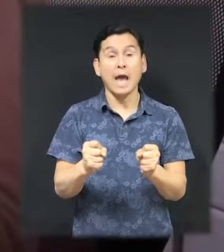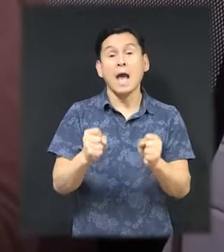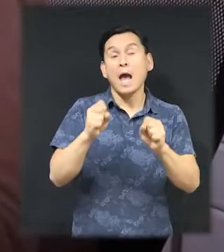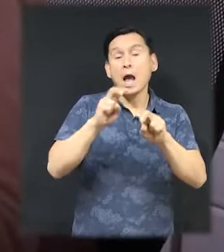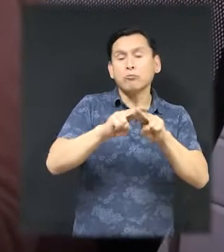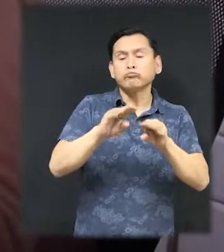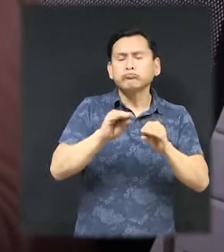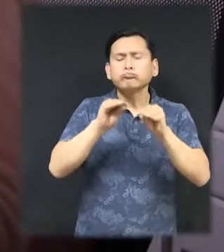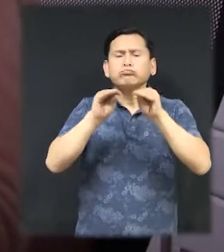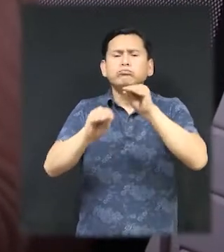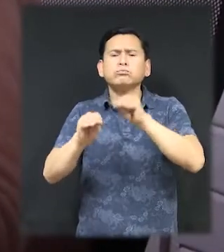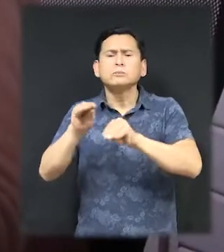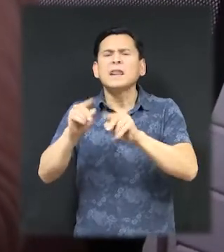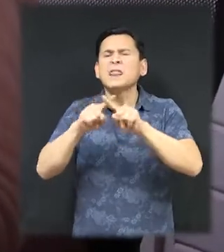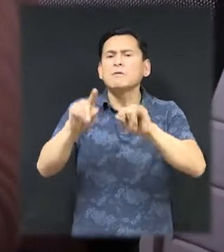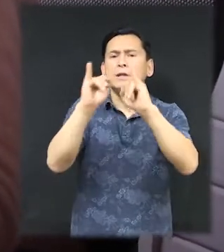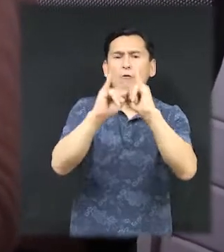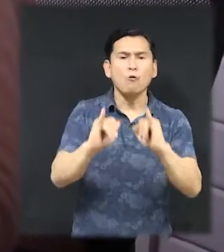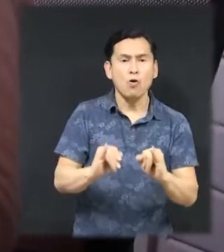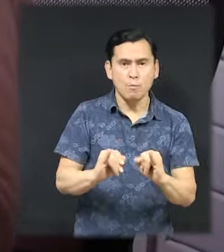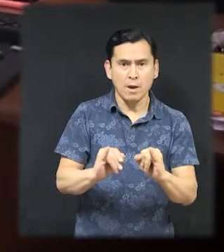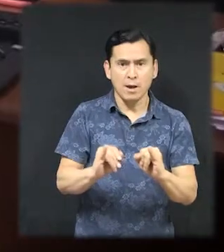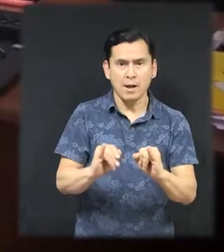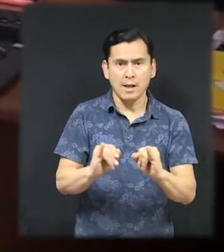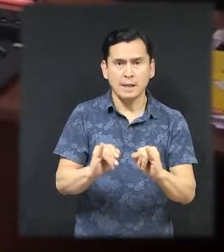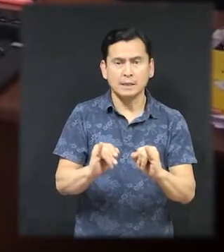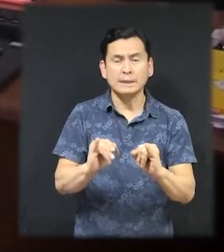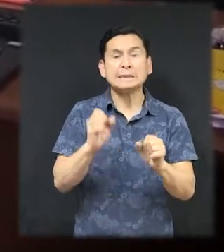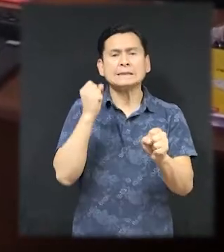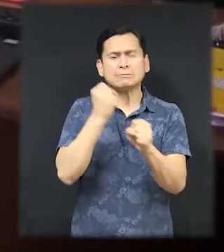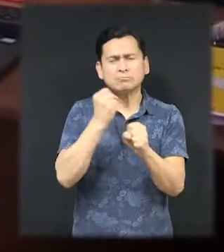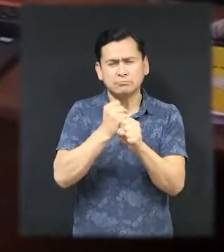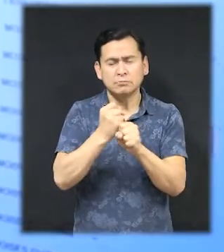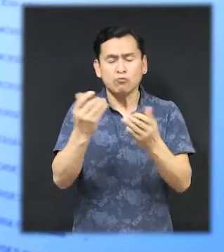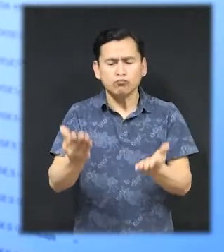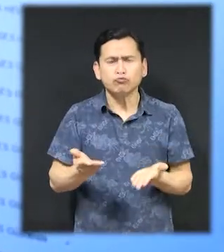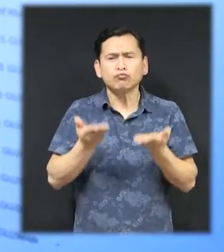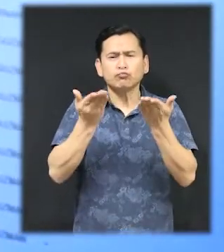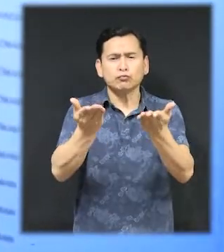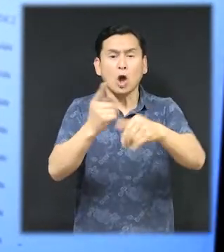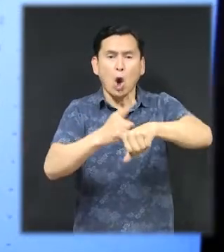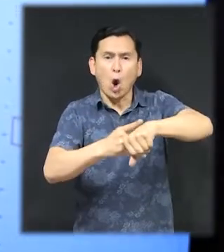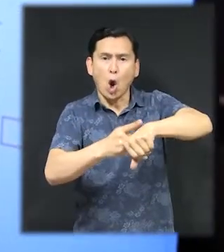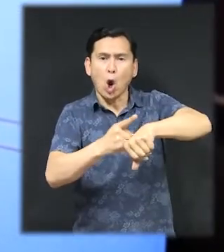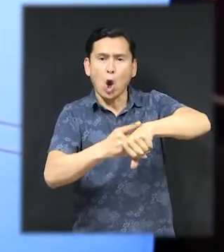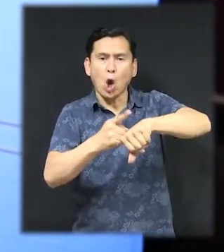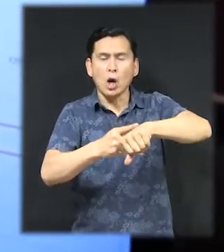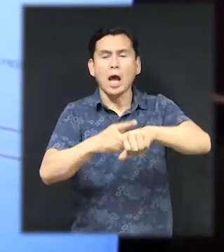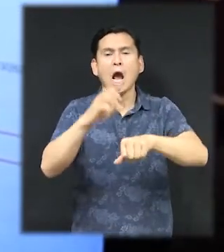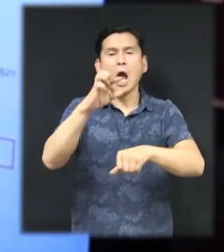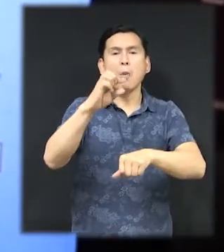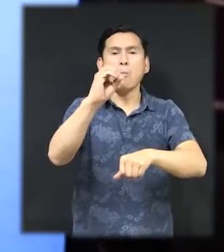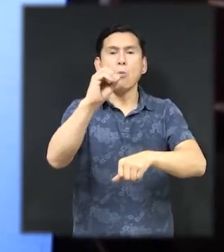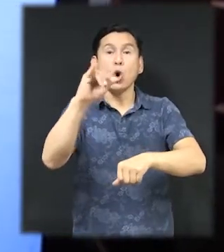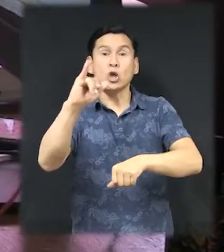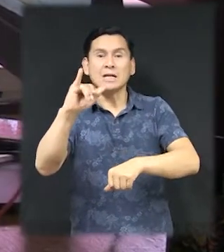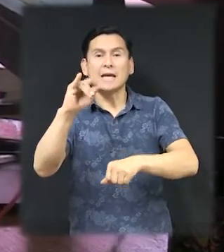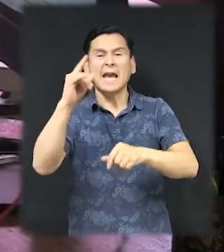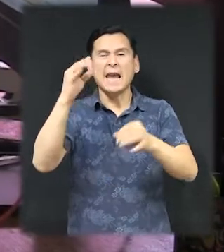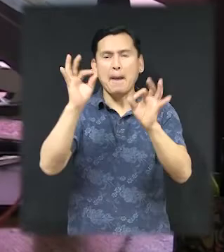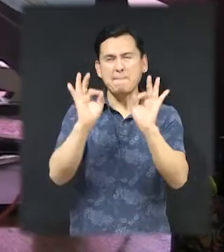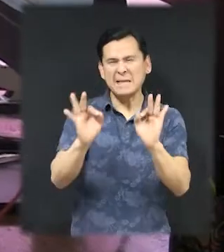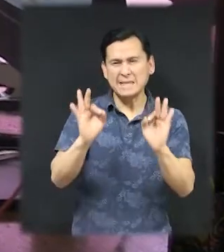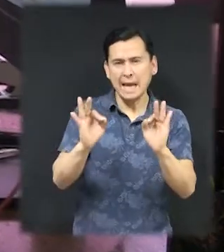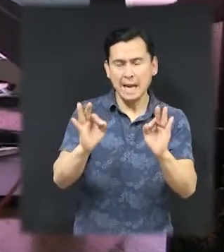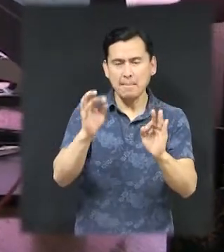la gestión y el otorgamiento de horas en nuestro policlínico de especialidades a través de los servicios telefónicos. Abrimos una